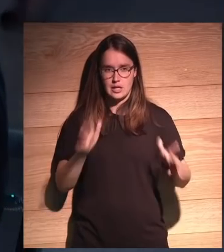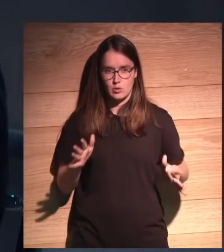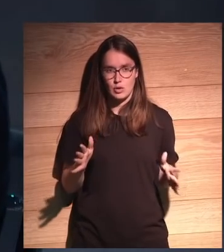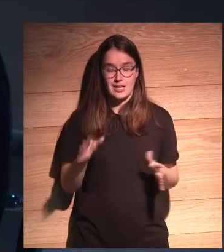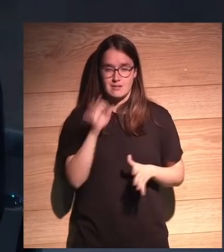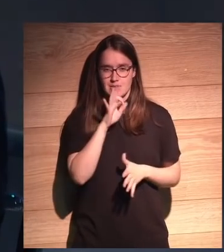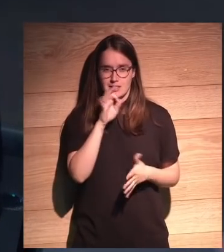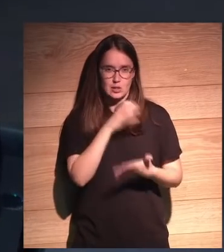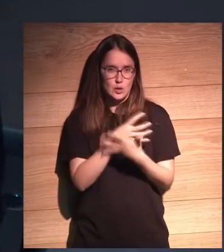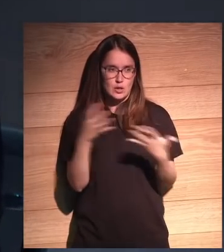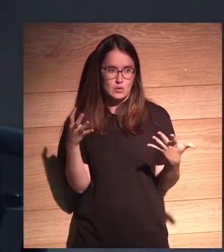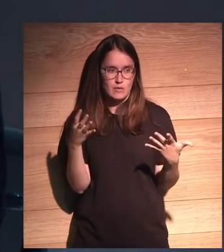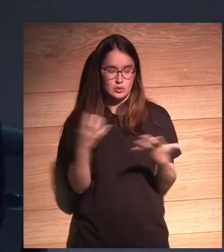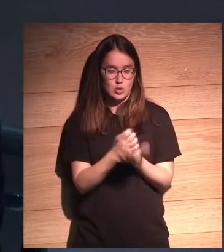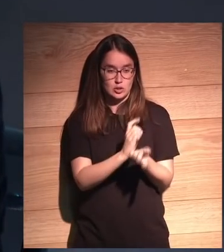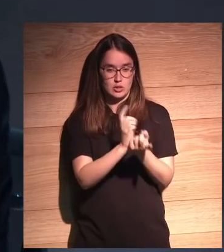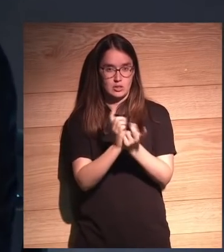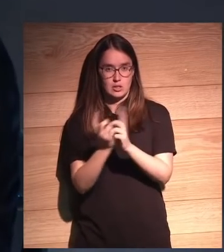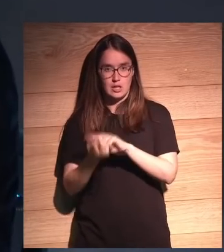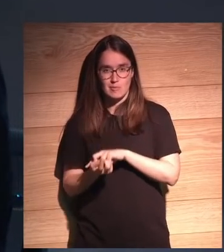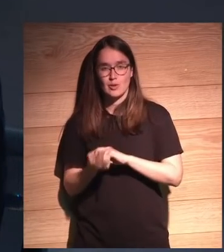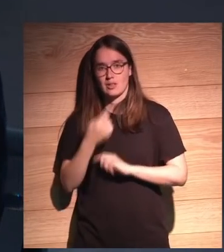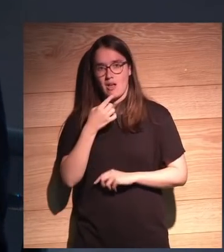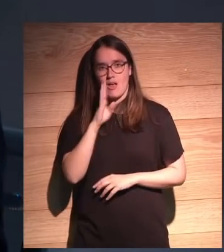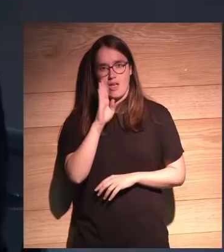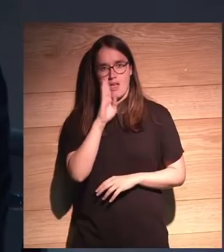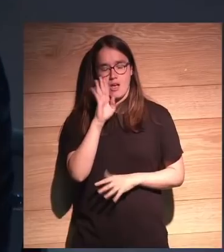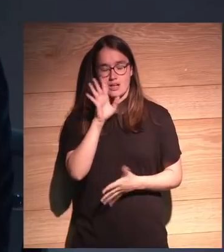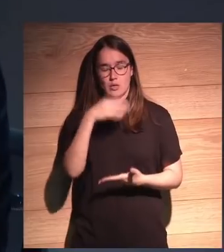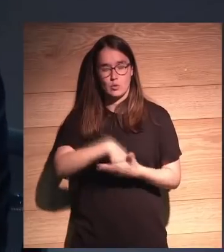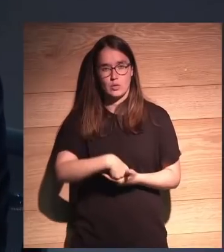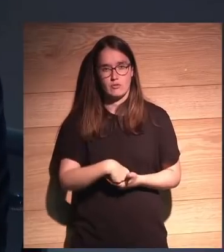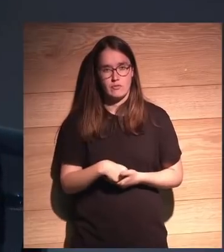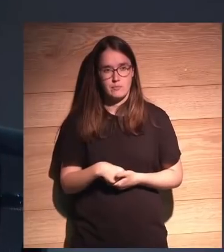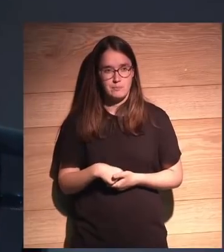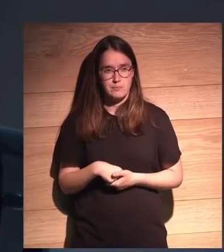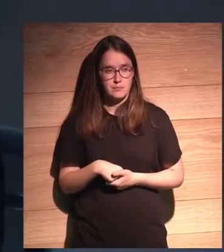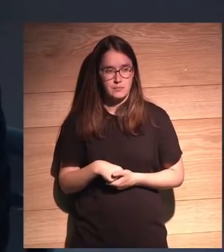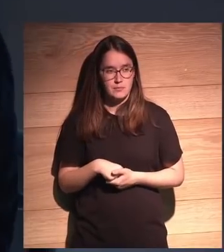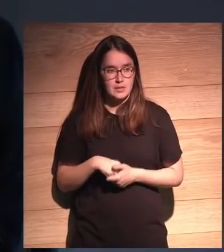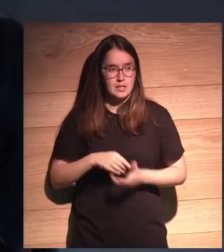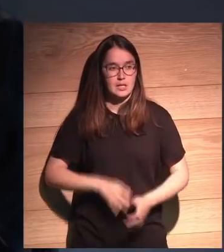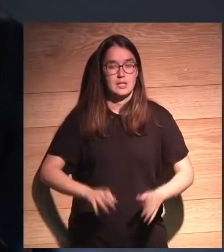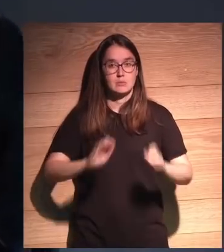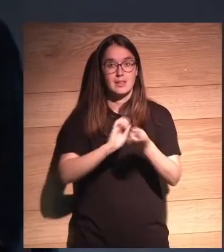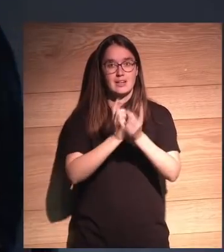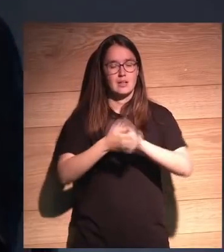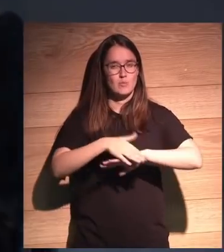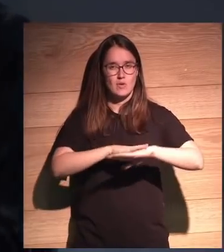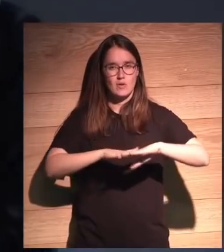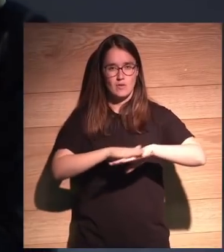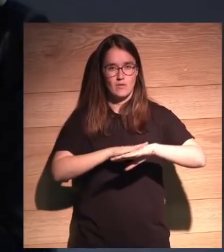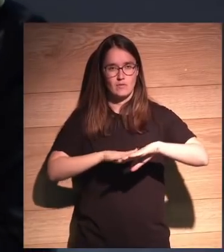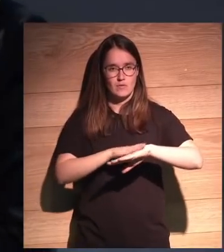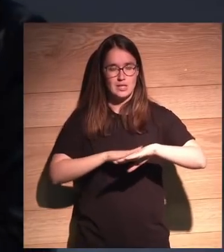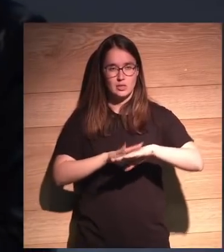hasta el siglo XIX, todos esos cambios que antes mencioné, que incluyen sobre todo el cambio fundamental, que es el